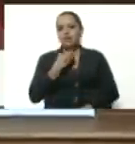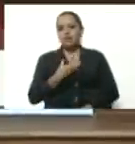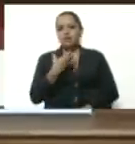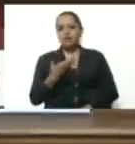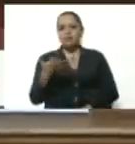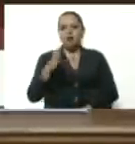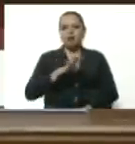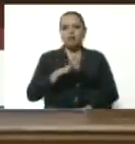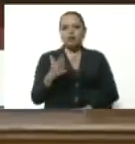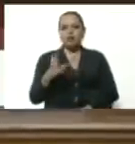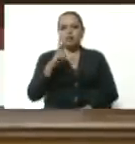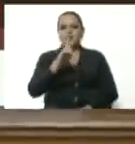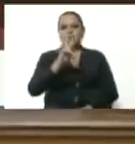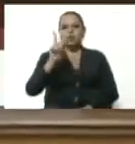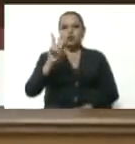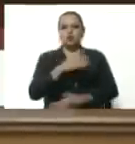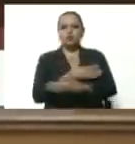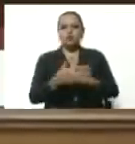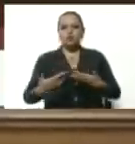de